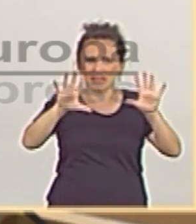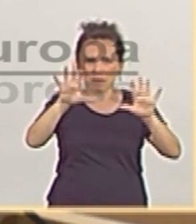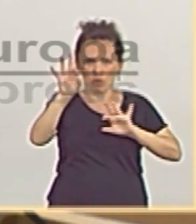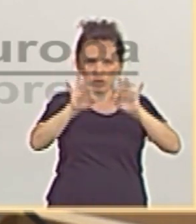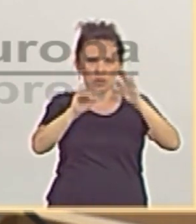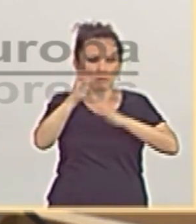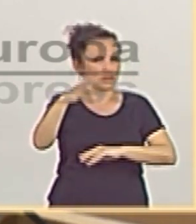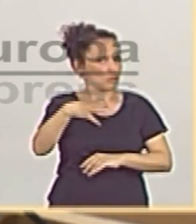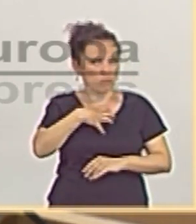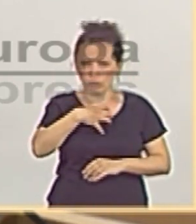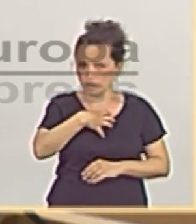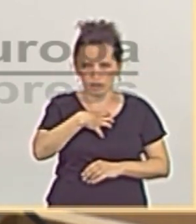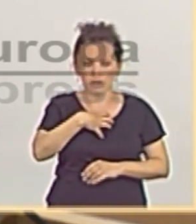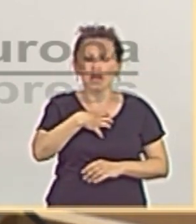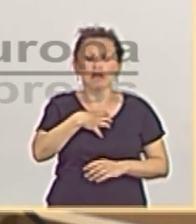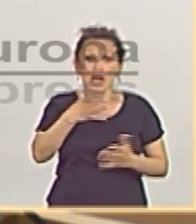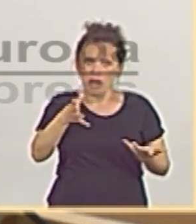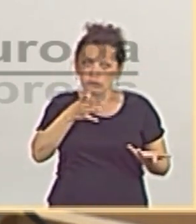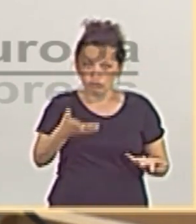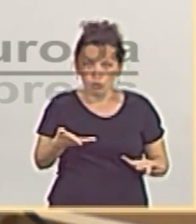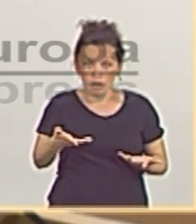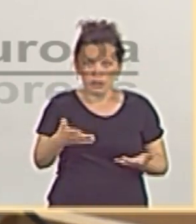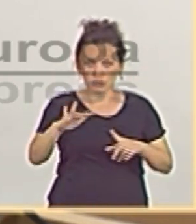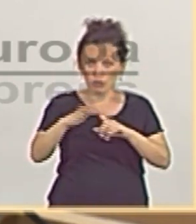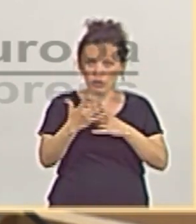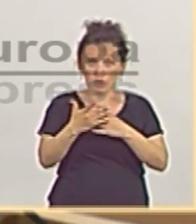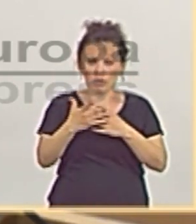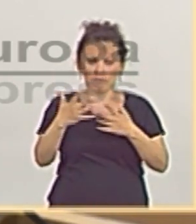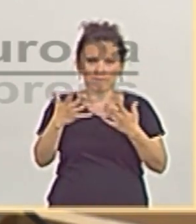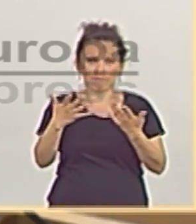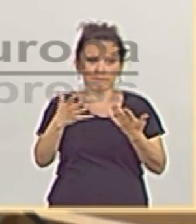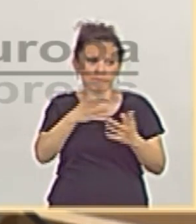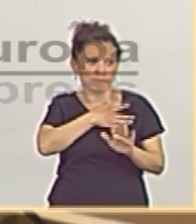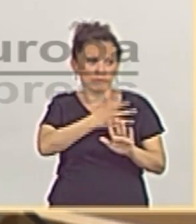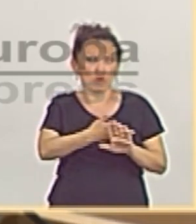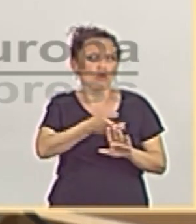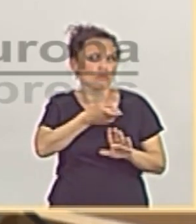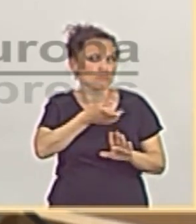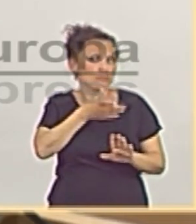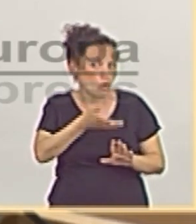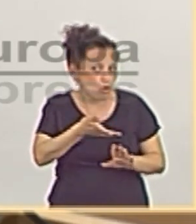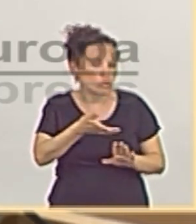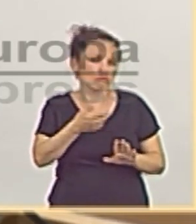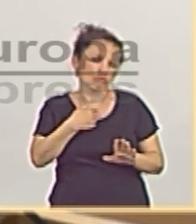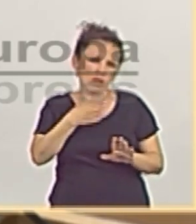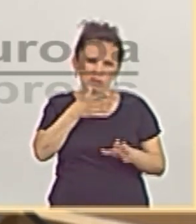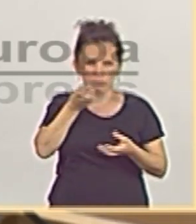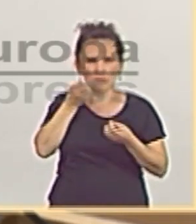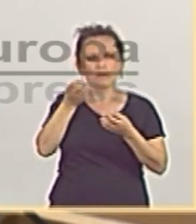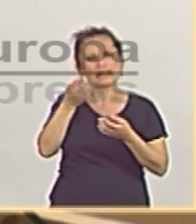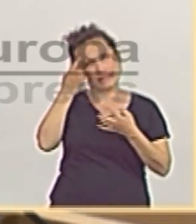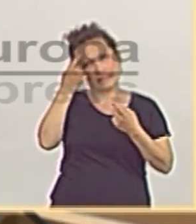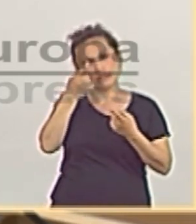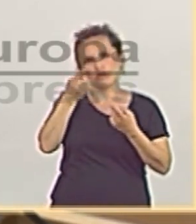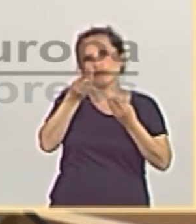Como se ha chegado hasta a situación actual? Su señoría facía referencia a ello. Eu o vou facer en un tono o máis